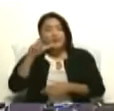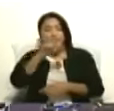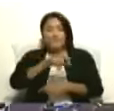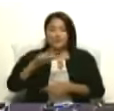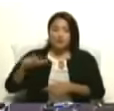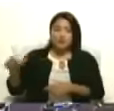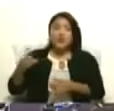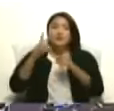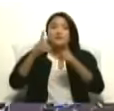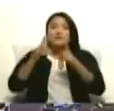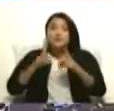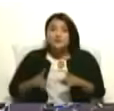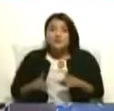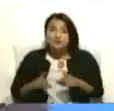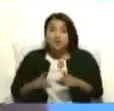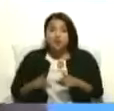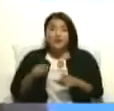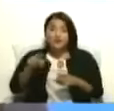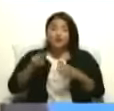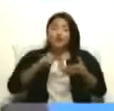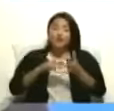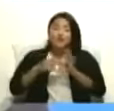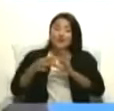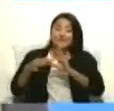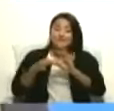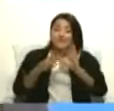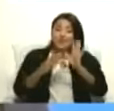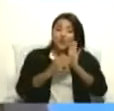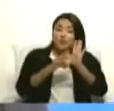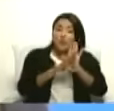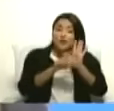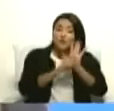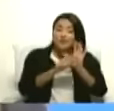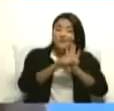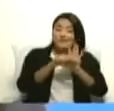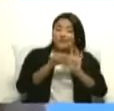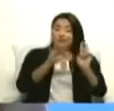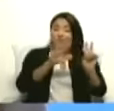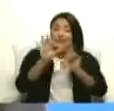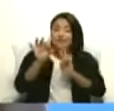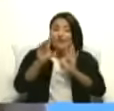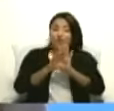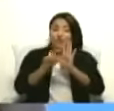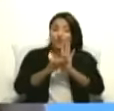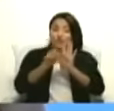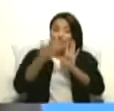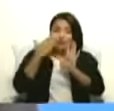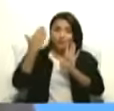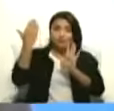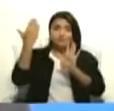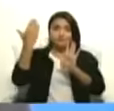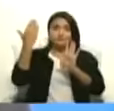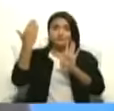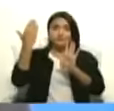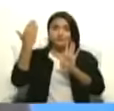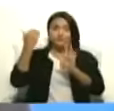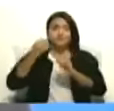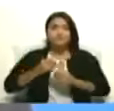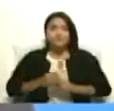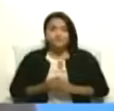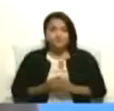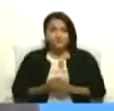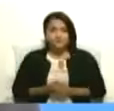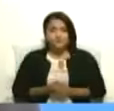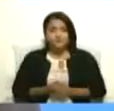cuyas decisiones eran de carácter vinculante artículo 70 de la Constitución de la República